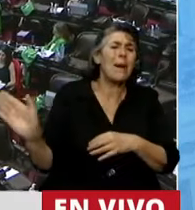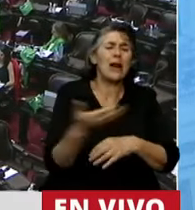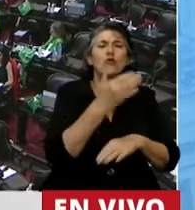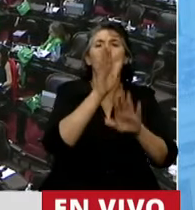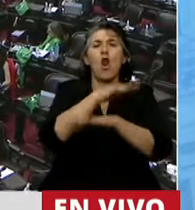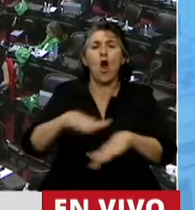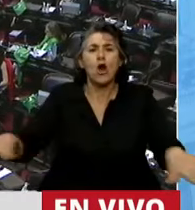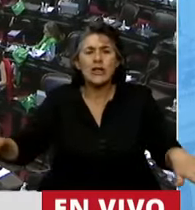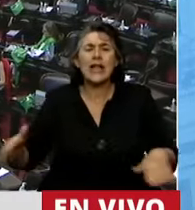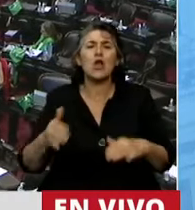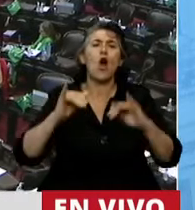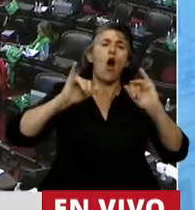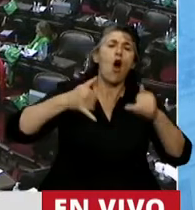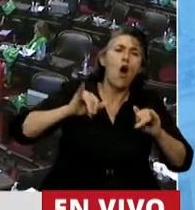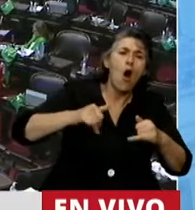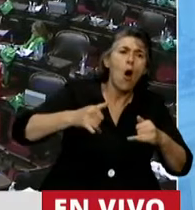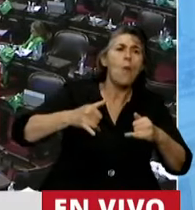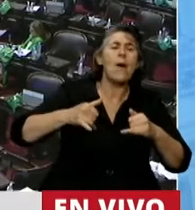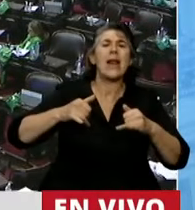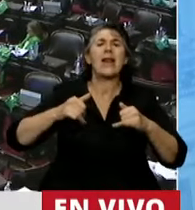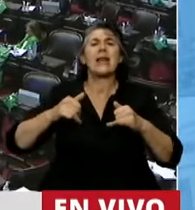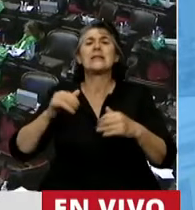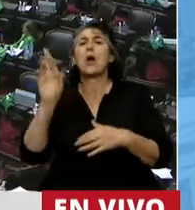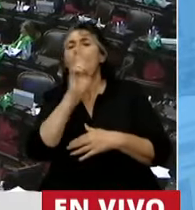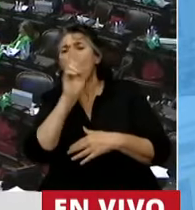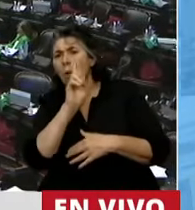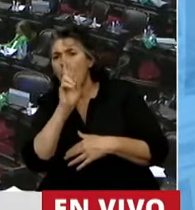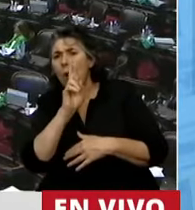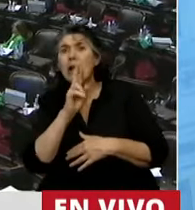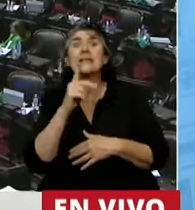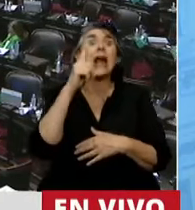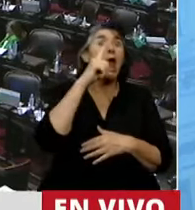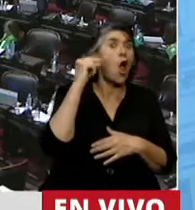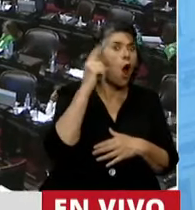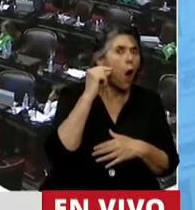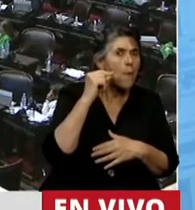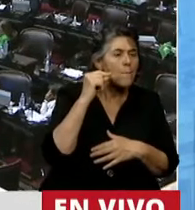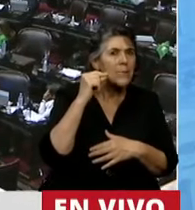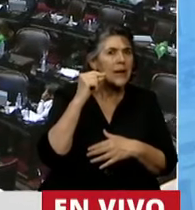en nuestros jóvenes, adolescentes, mujeres y hombres.